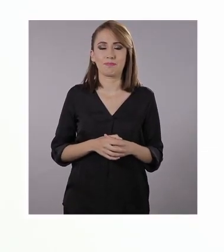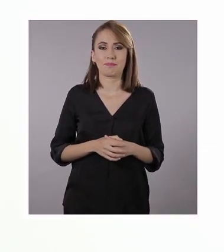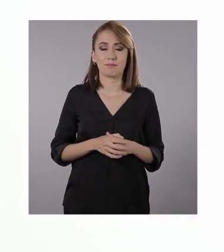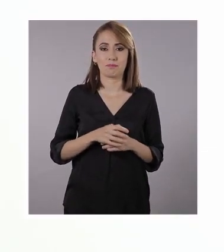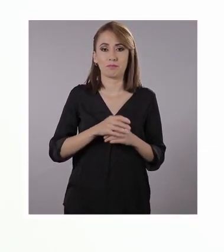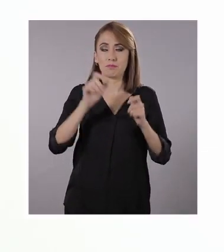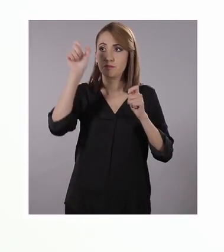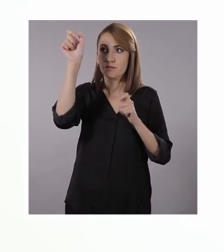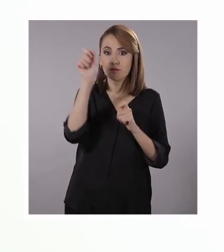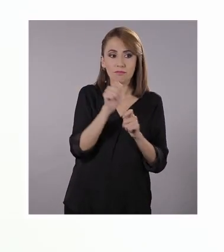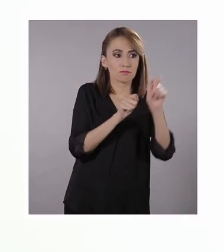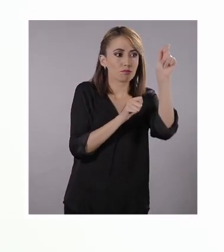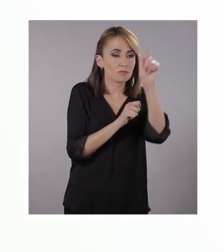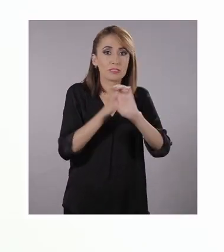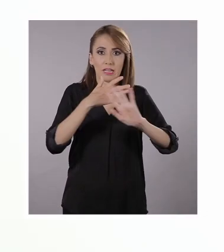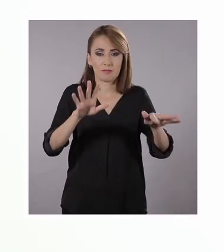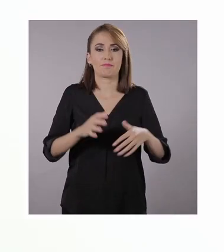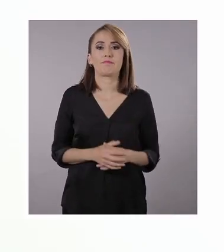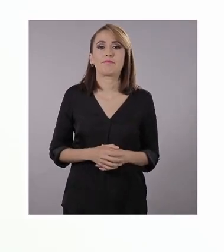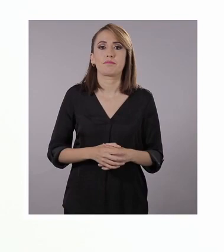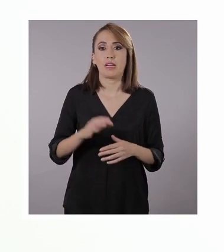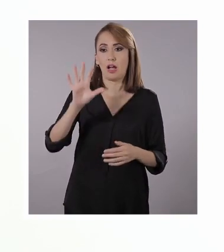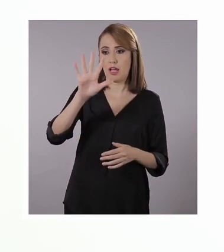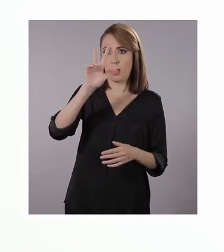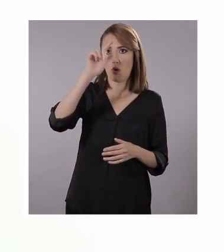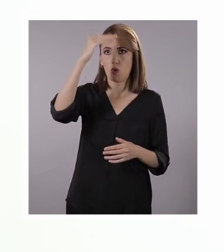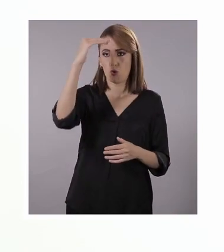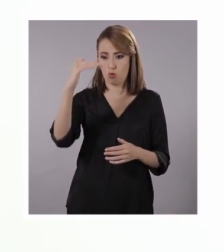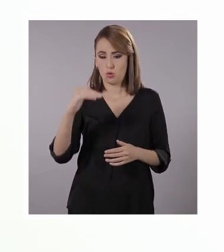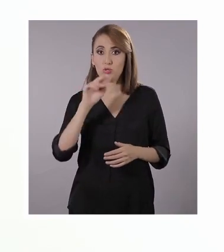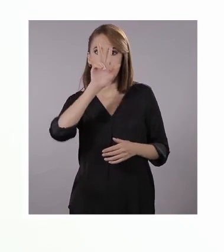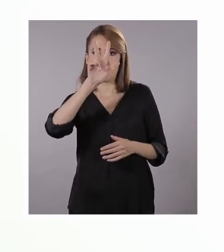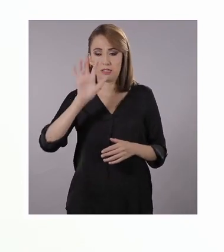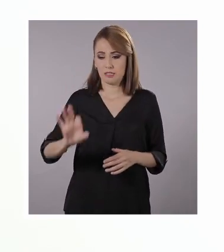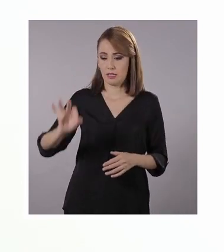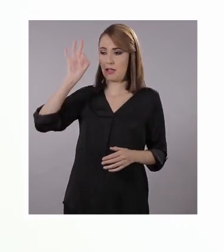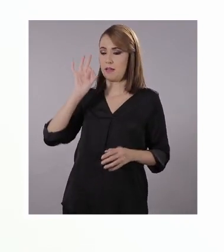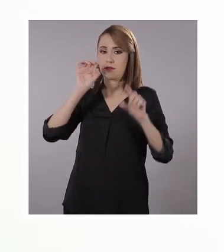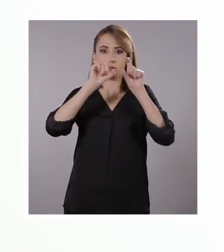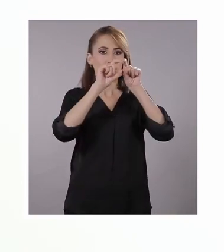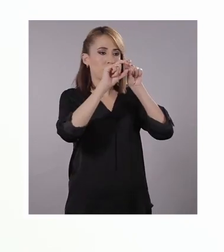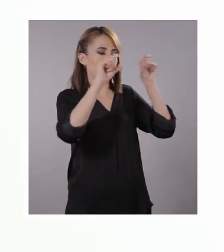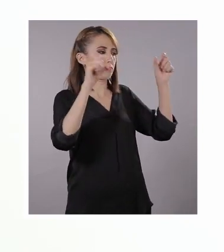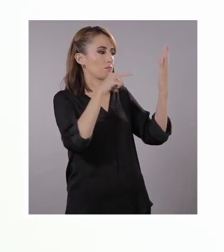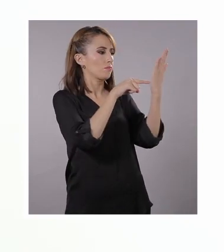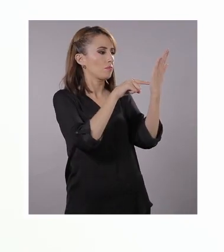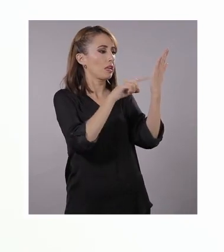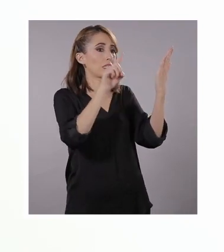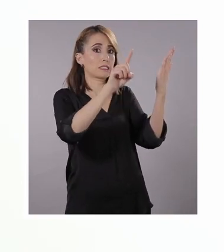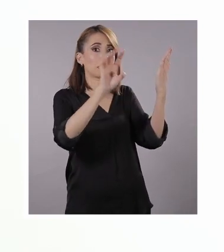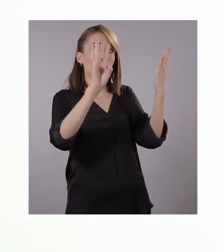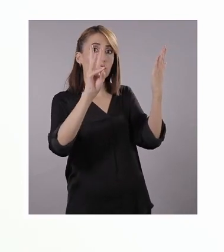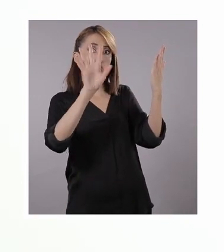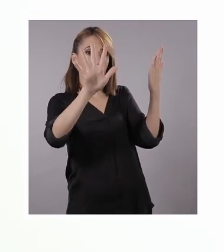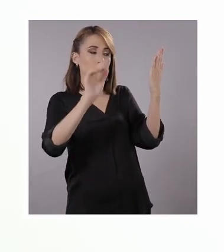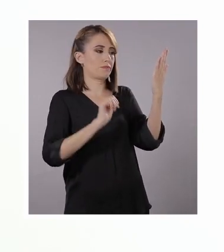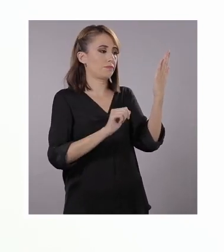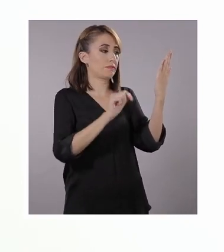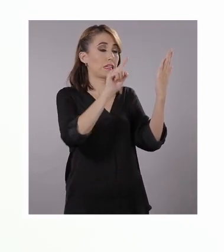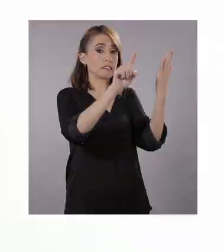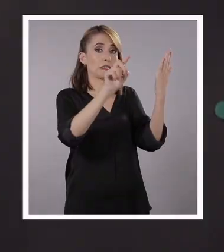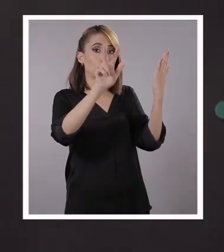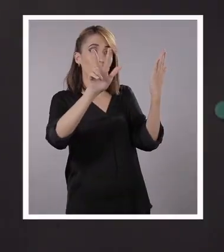Por 4. ¡Genial! Un número. Ok, 3. 1, 2, 3. Ok, la sucesión dice